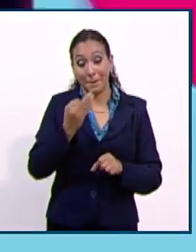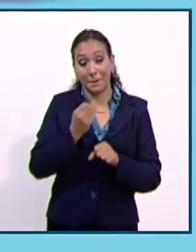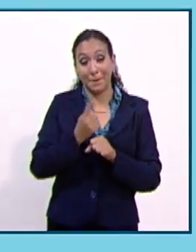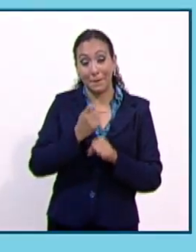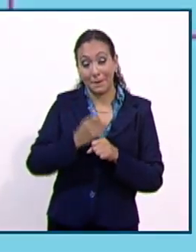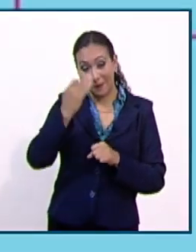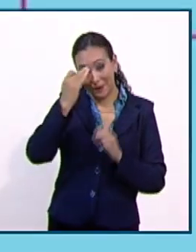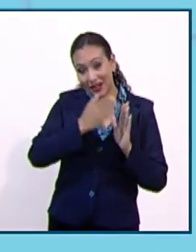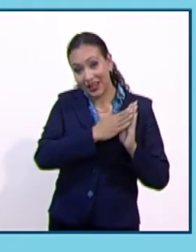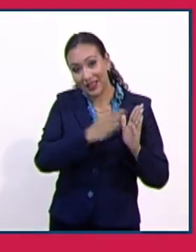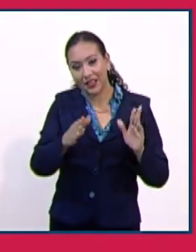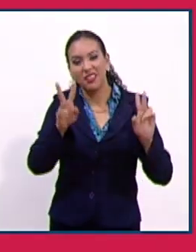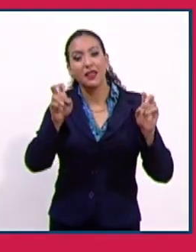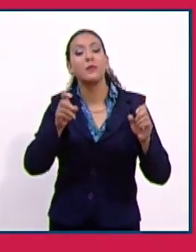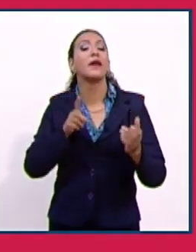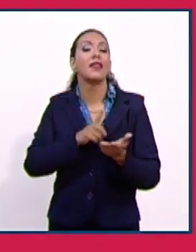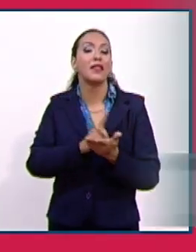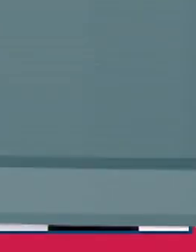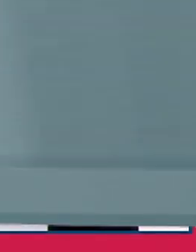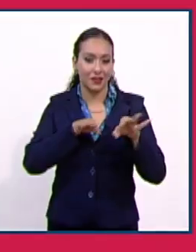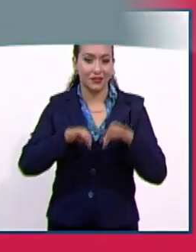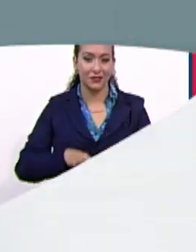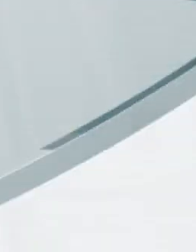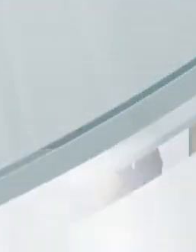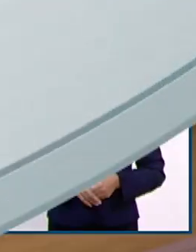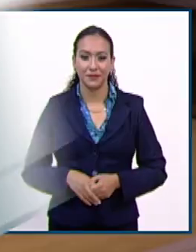centrará en los derechos laborales.